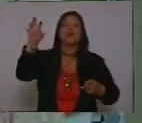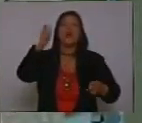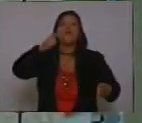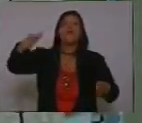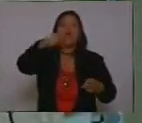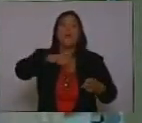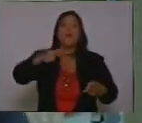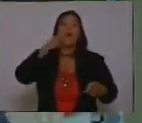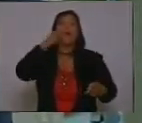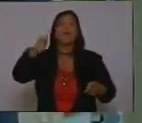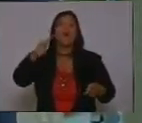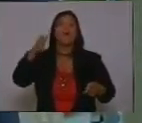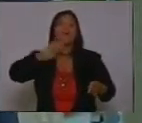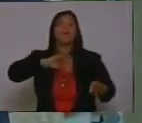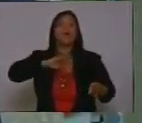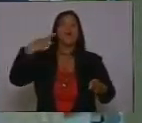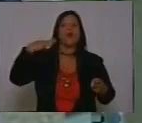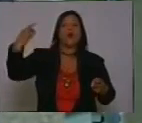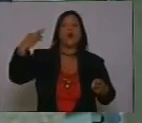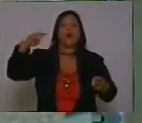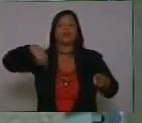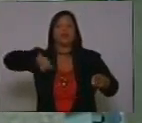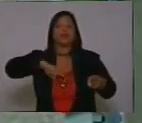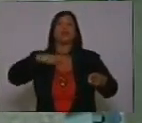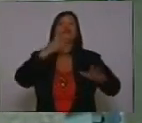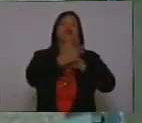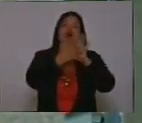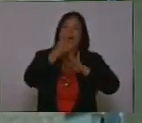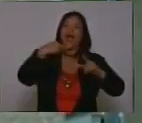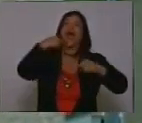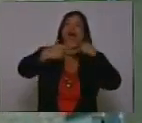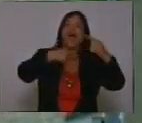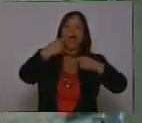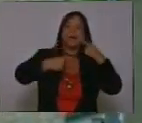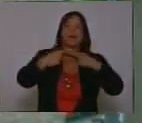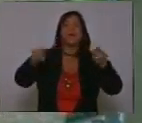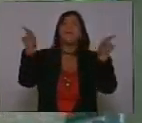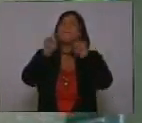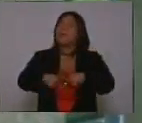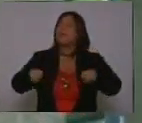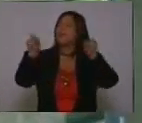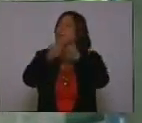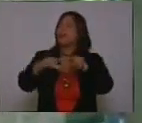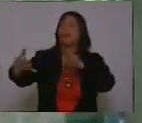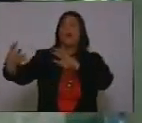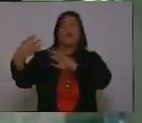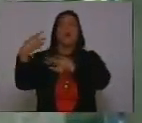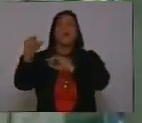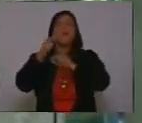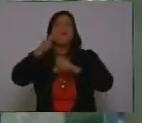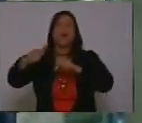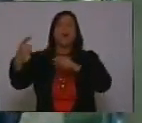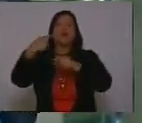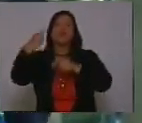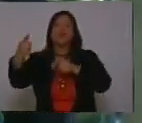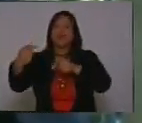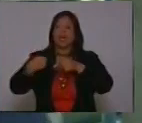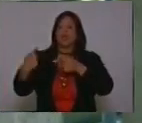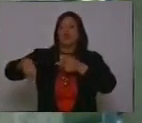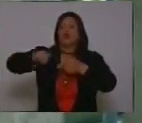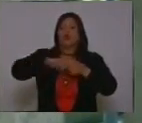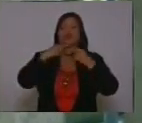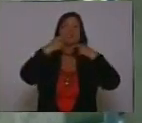pueblo bolivariano, del pueblo venezolano y debemos decir lo que ese pueblo quiere. Y ese pueblo quiere